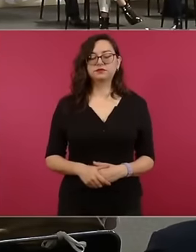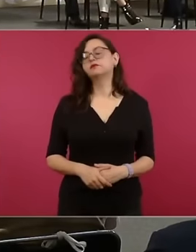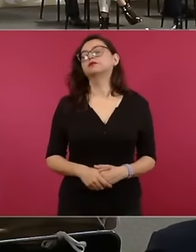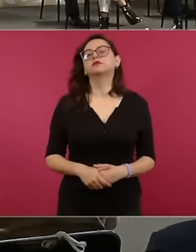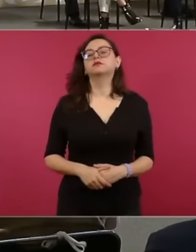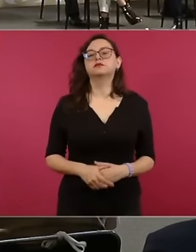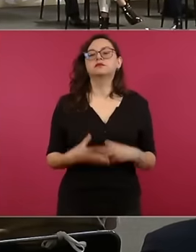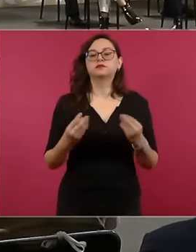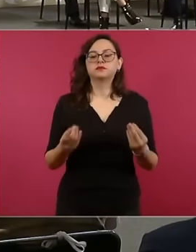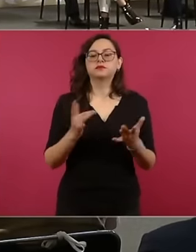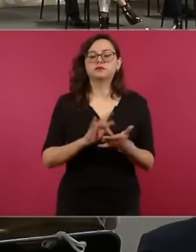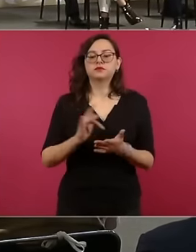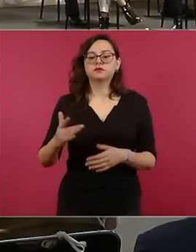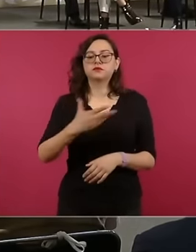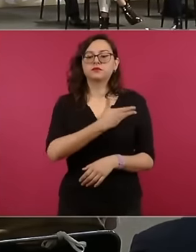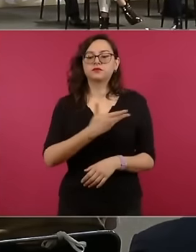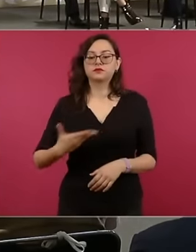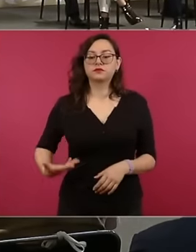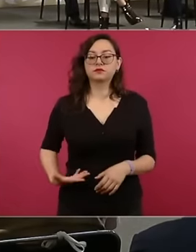Muchas gracias, presidente. Con su permiso,